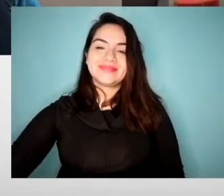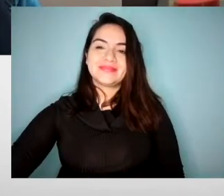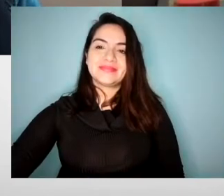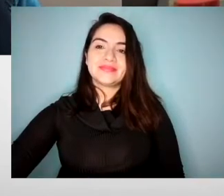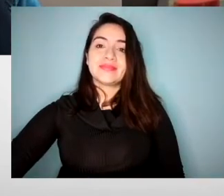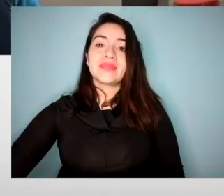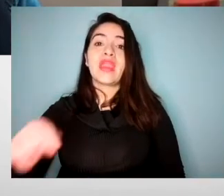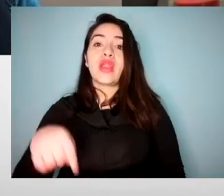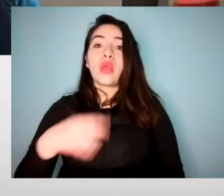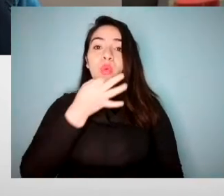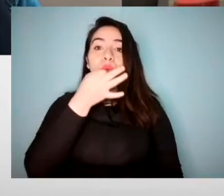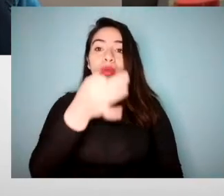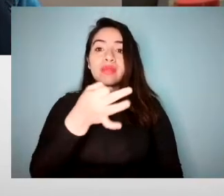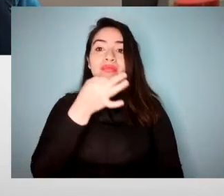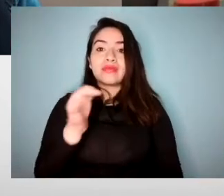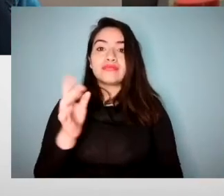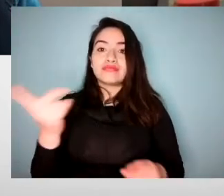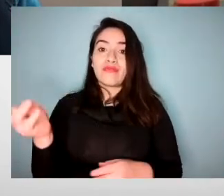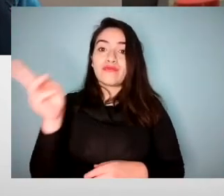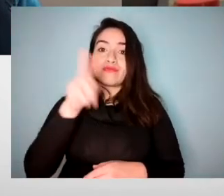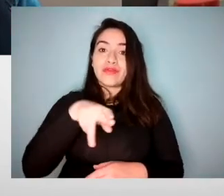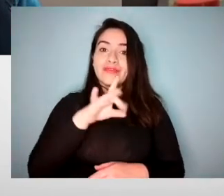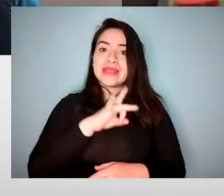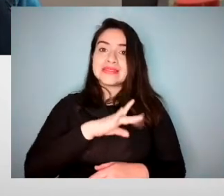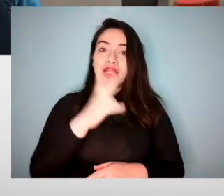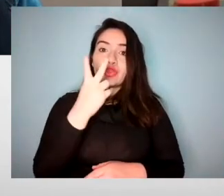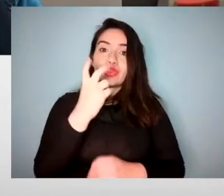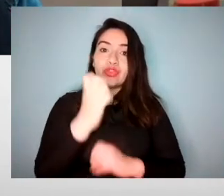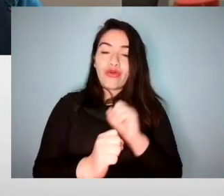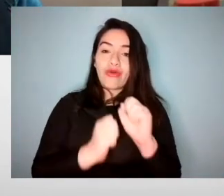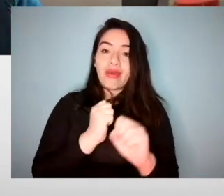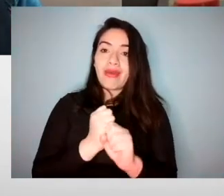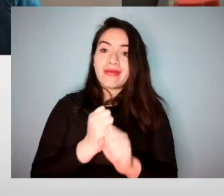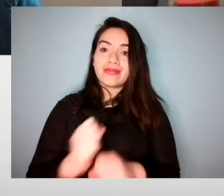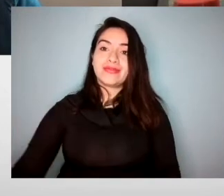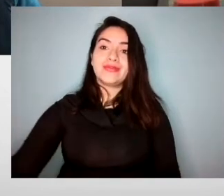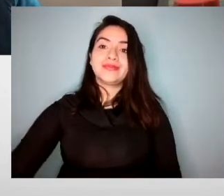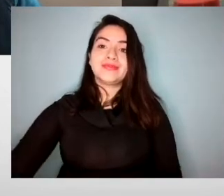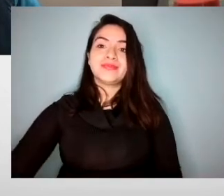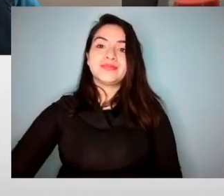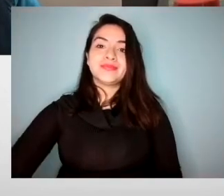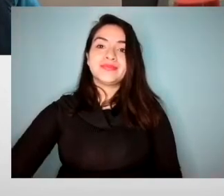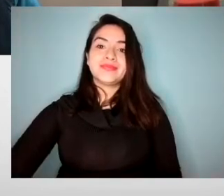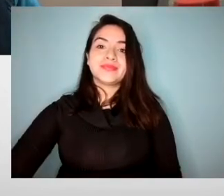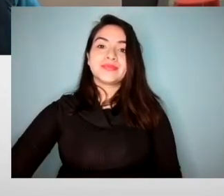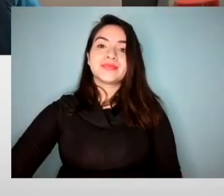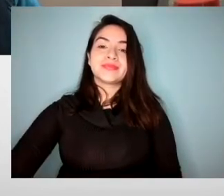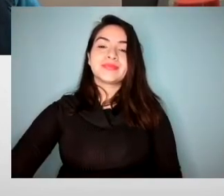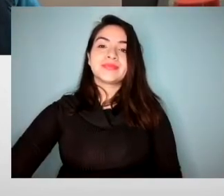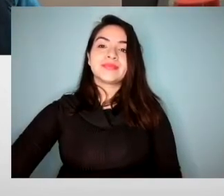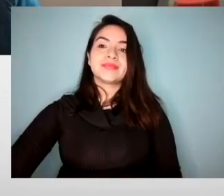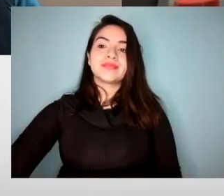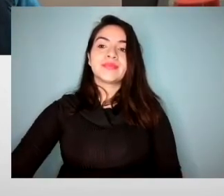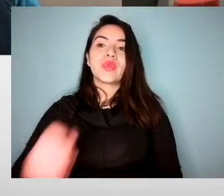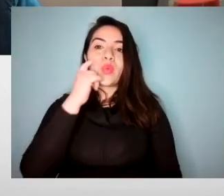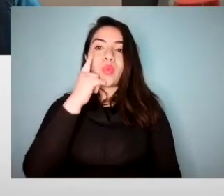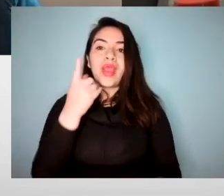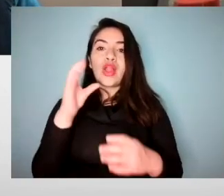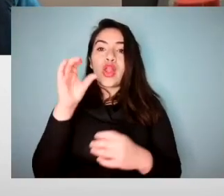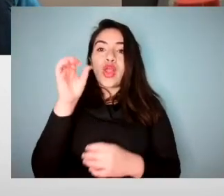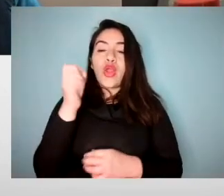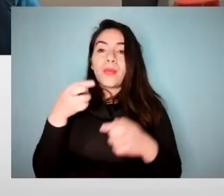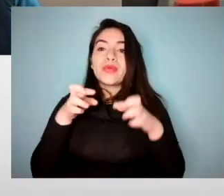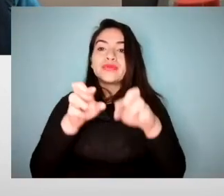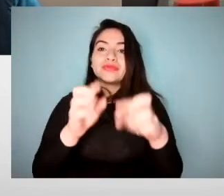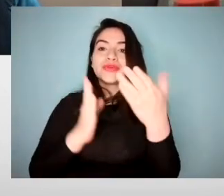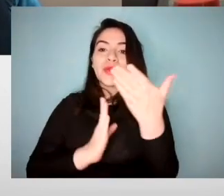tu regreso a Chile después de estos 2 años. ¿Cuáles son las oportunidades que crees que se abrieron para ti después de haber participado en